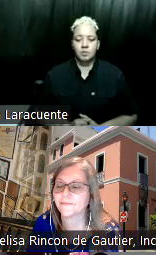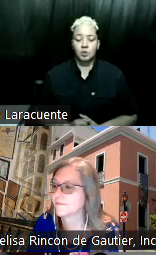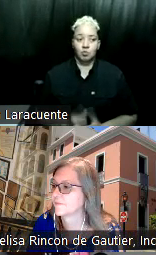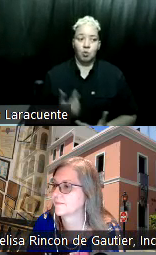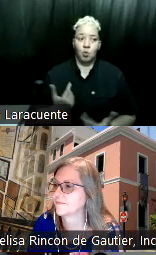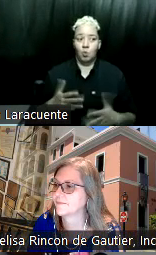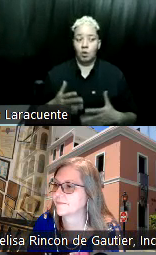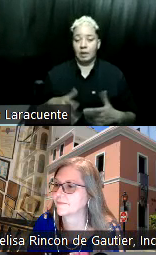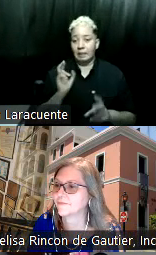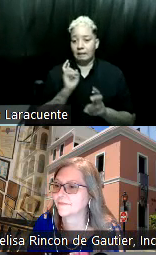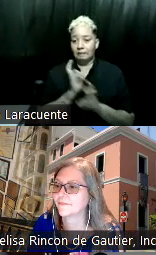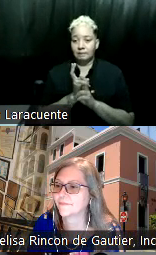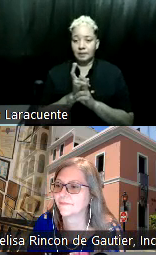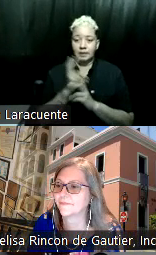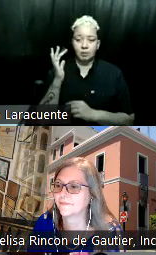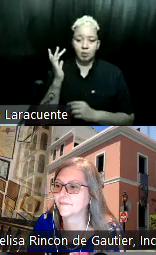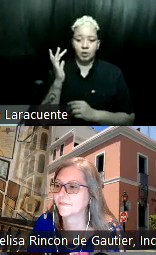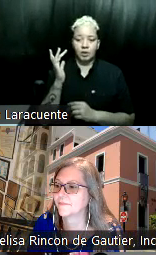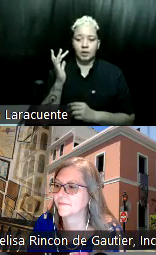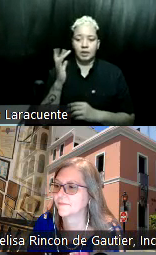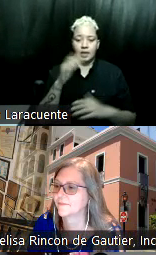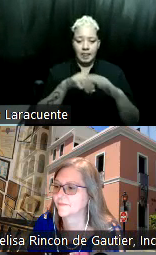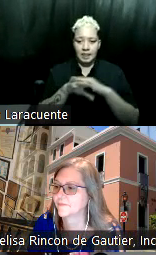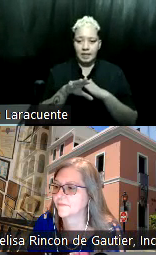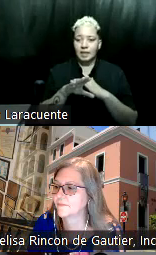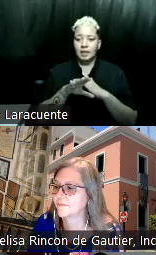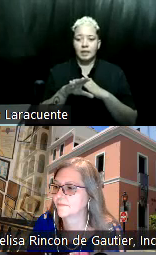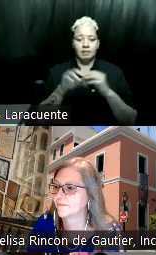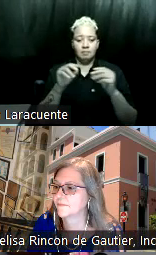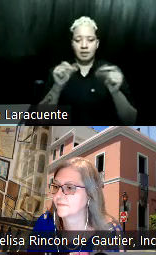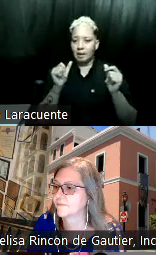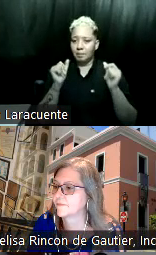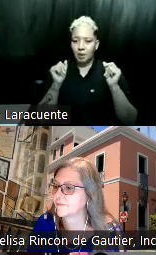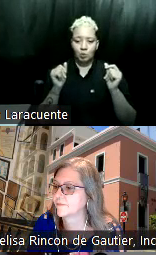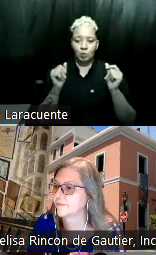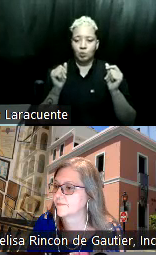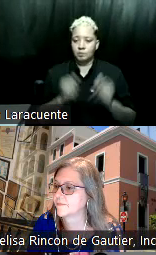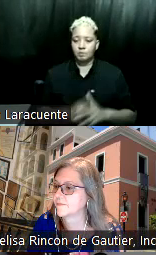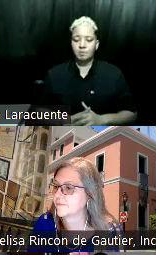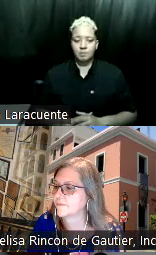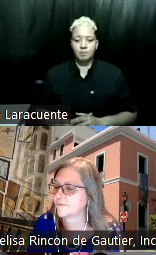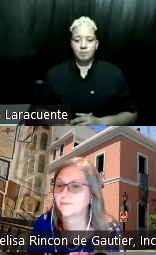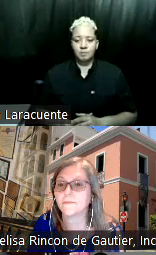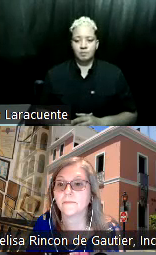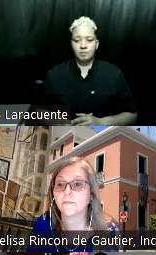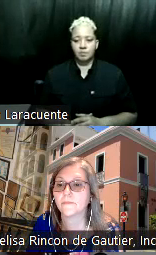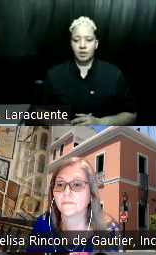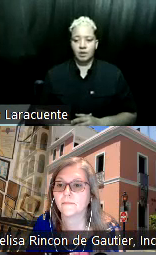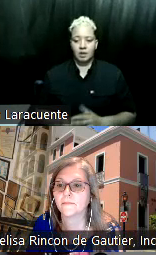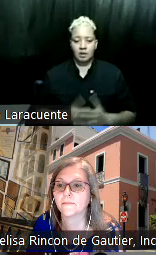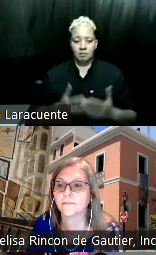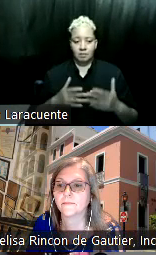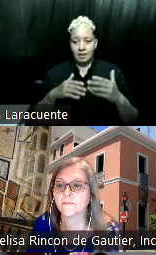está difícil porque entra uno a los Leones rápido, ¿verdad? Uno entra a jugar con